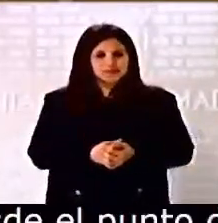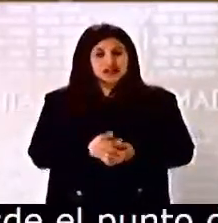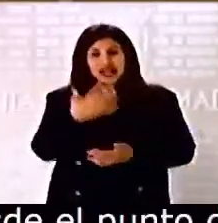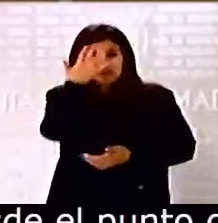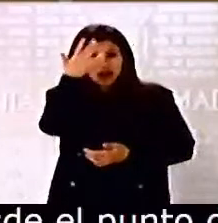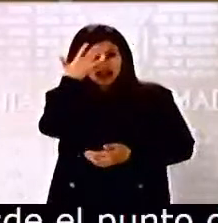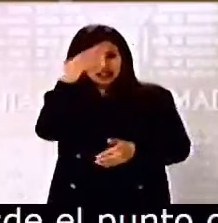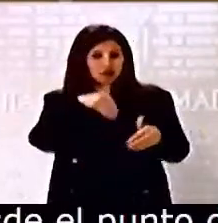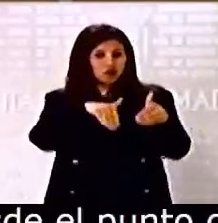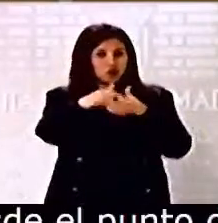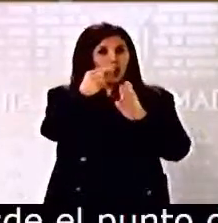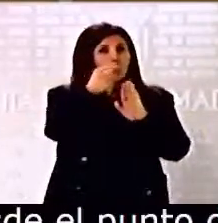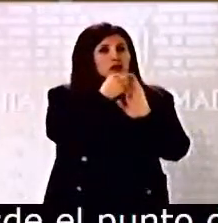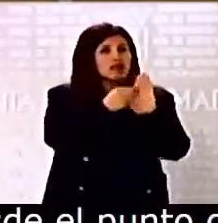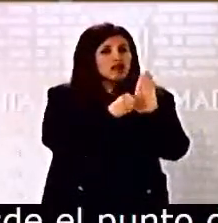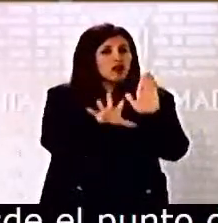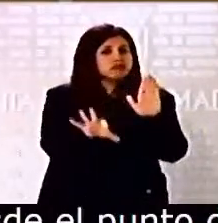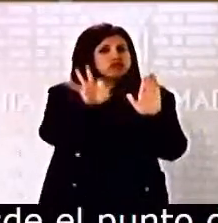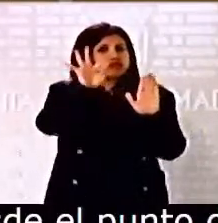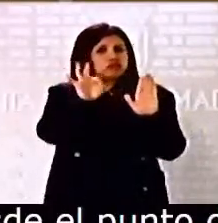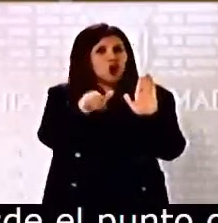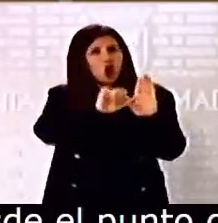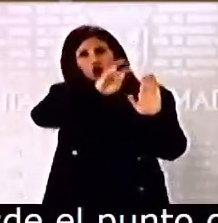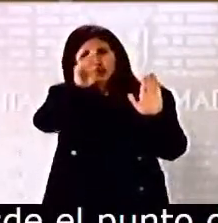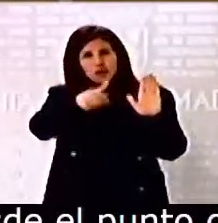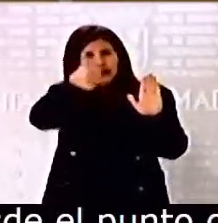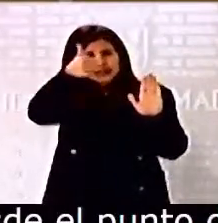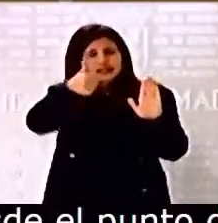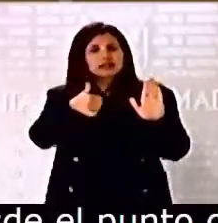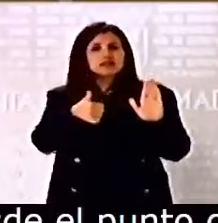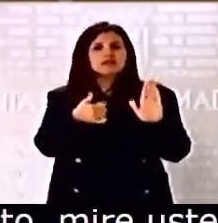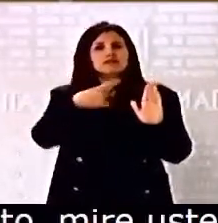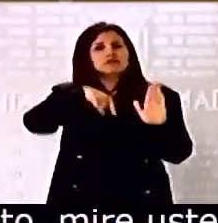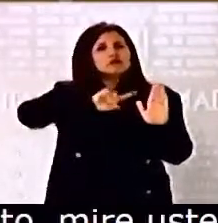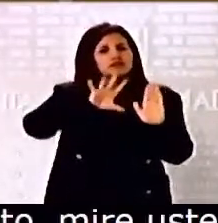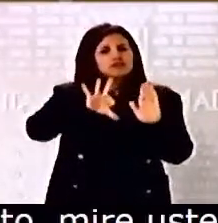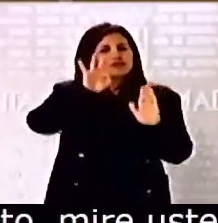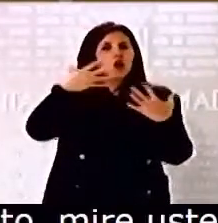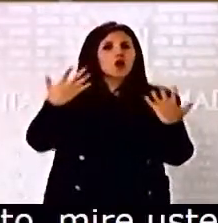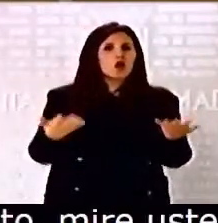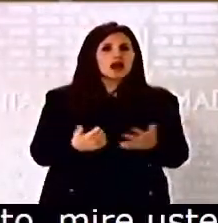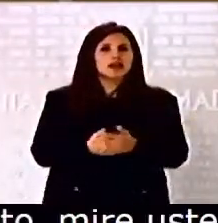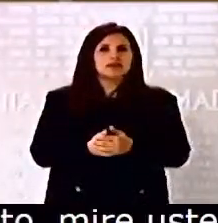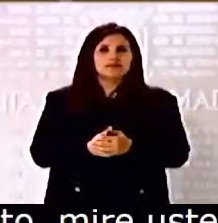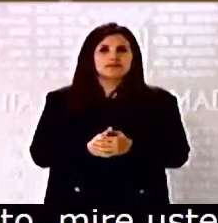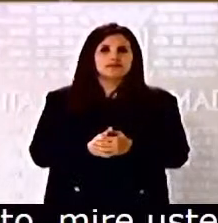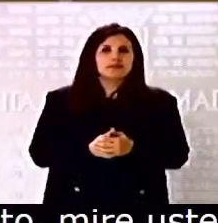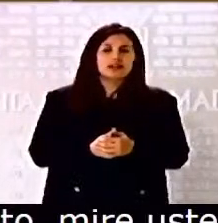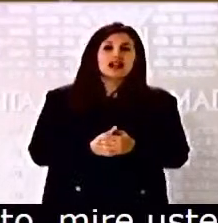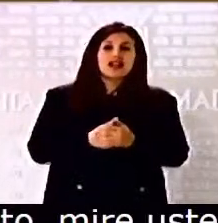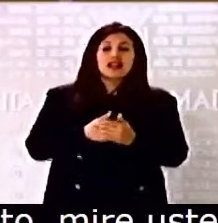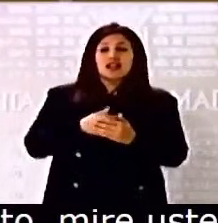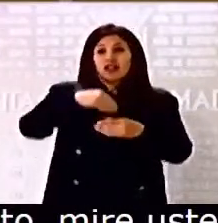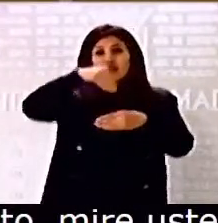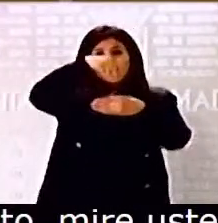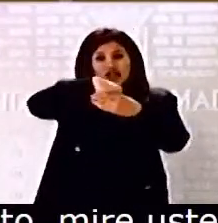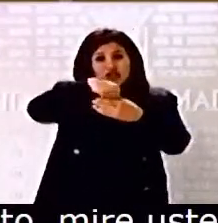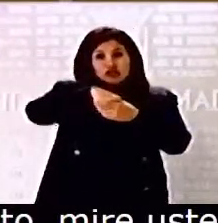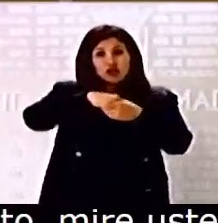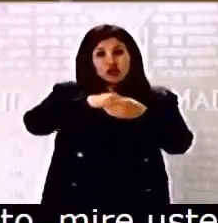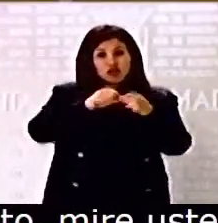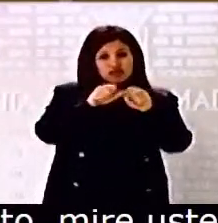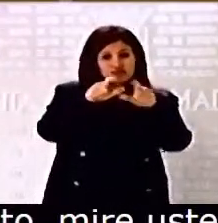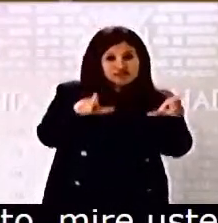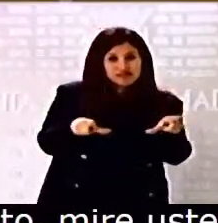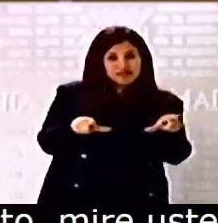por alguna medida, nos decantaríamos por limitar los aforos en los interiores. Si